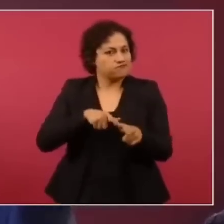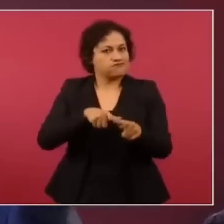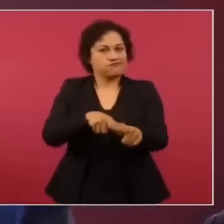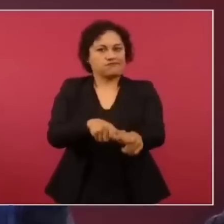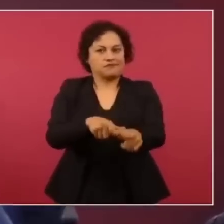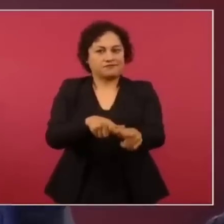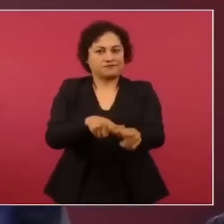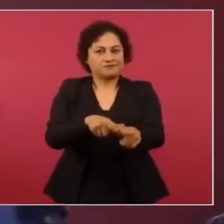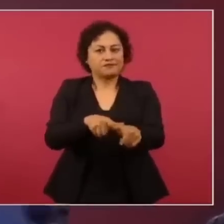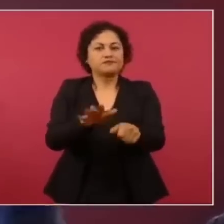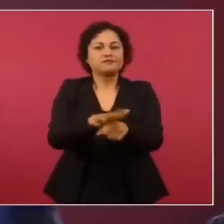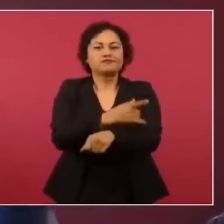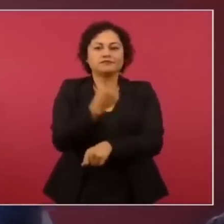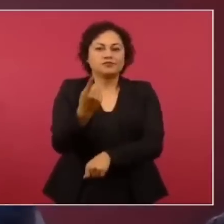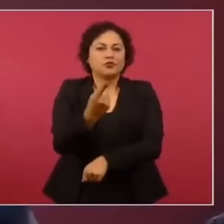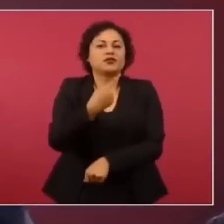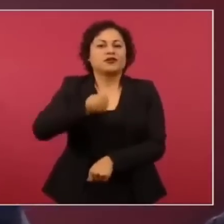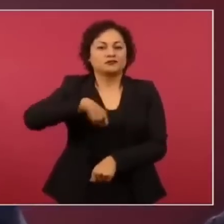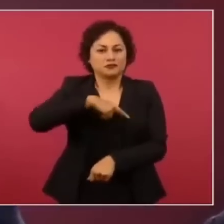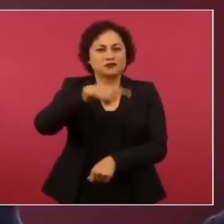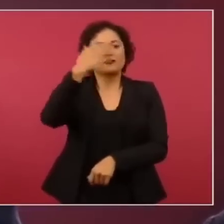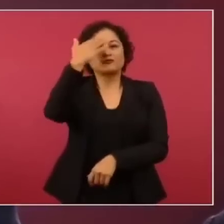ha dañado más a México